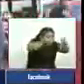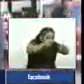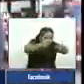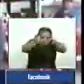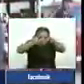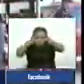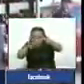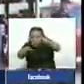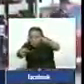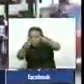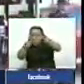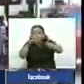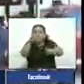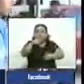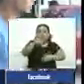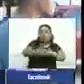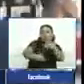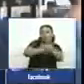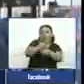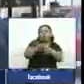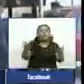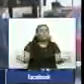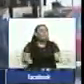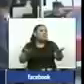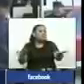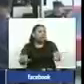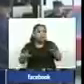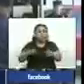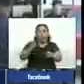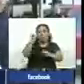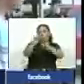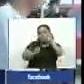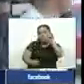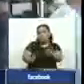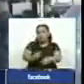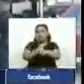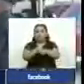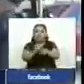del país. Este procedimiento forma parte del plan Navidad Segura.